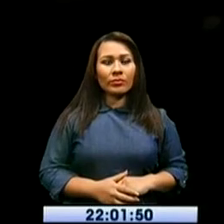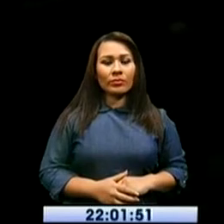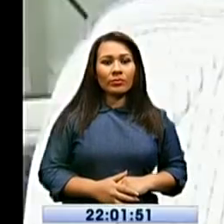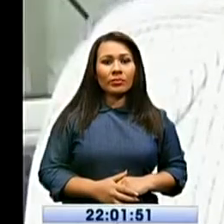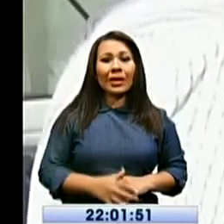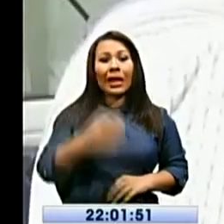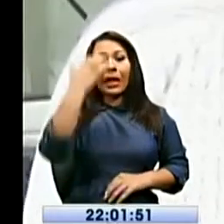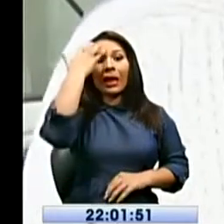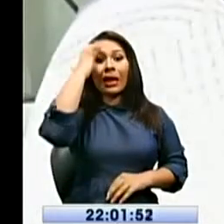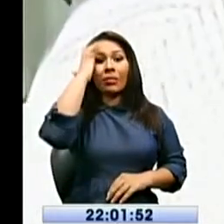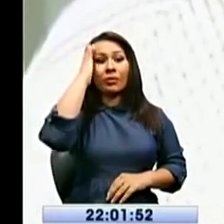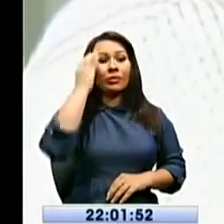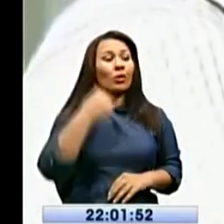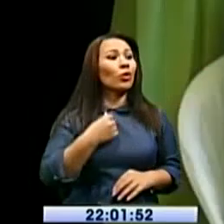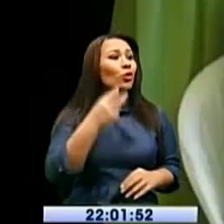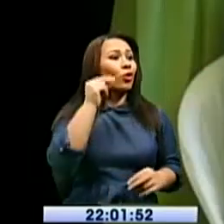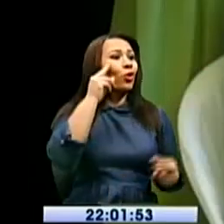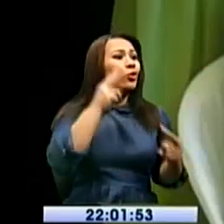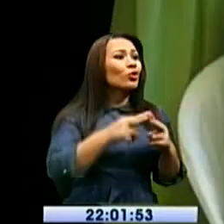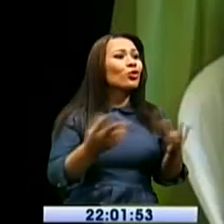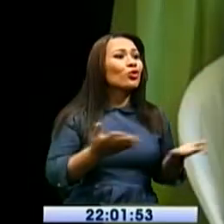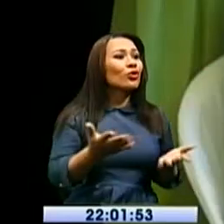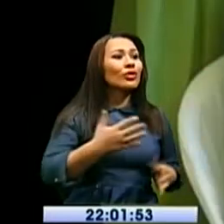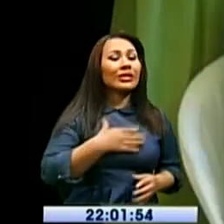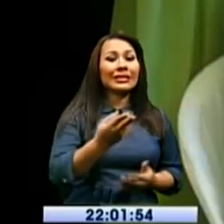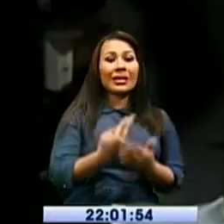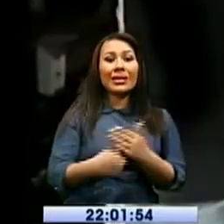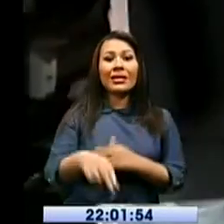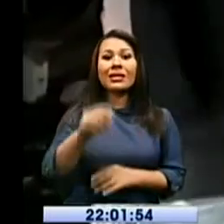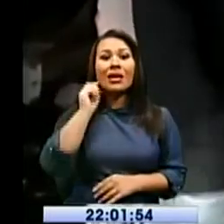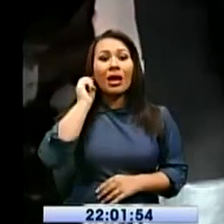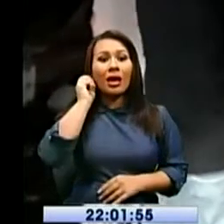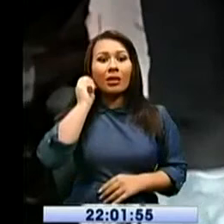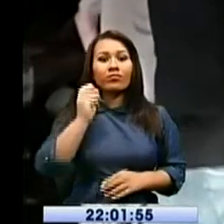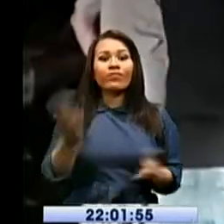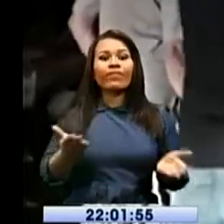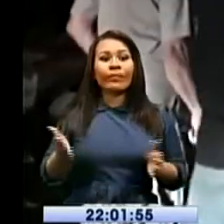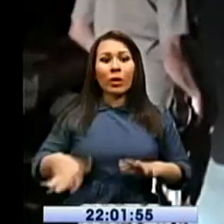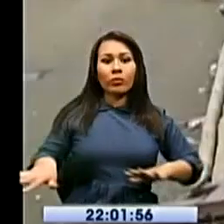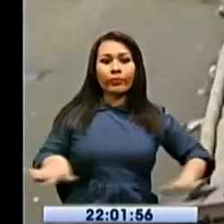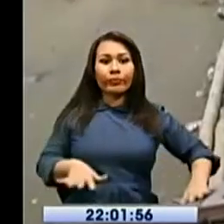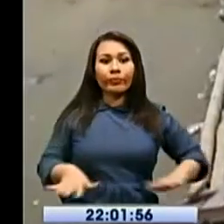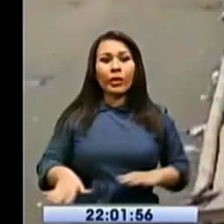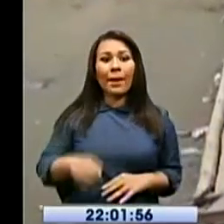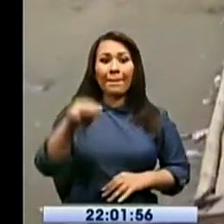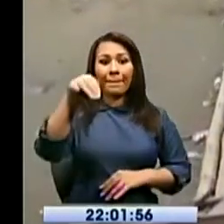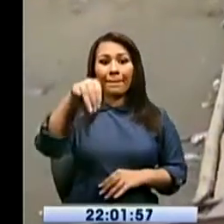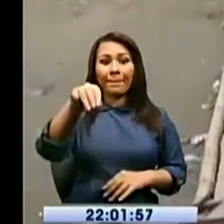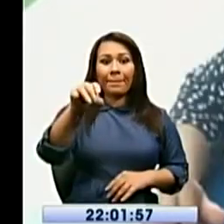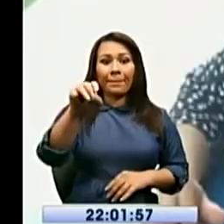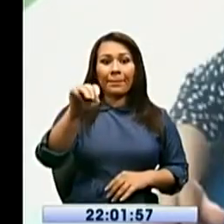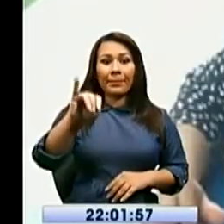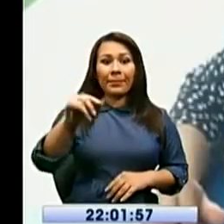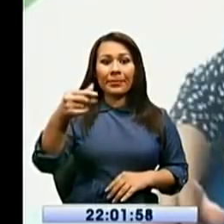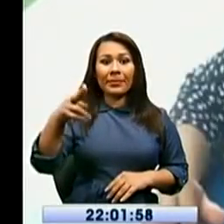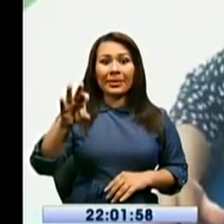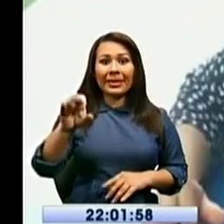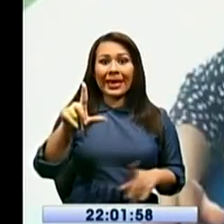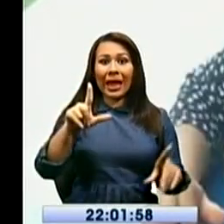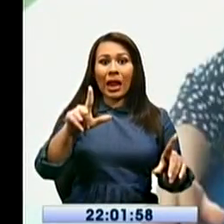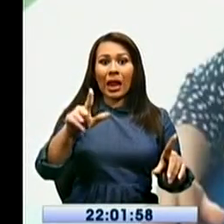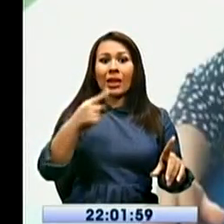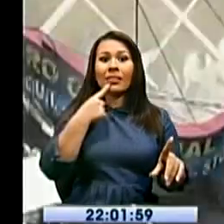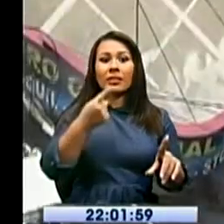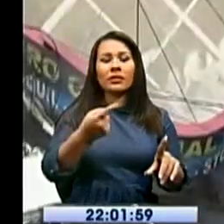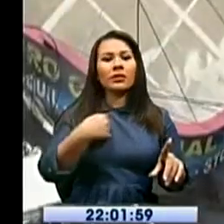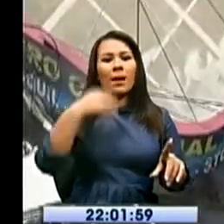La angustia por no conocer el paradero de su hija sigue intacta desde el día del terremoto. Miguel Laines, desde el 16 de abril, no localiza a Mayra